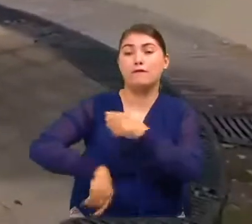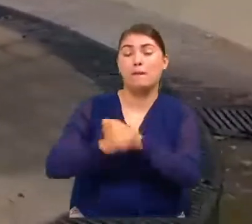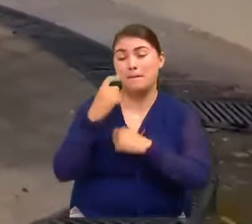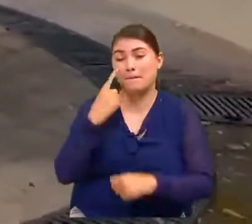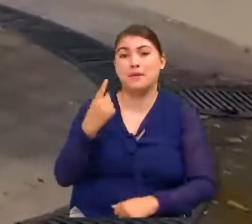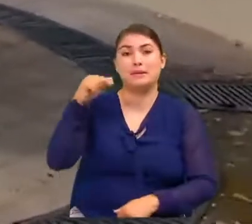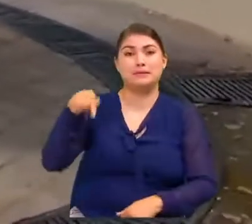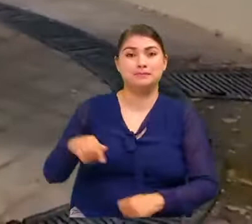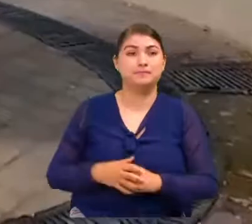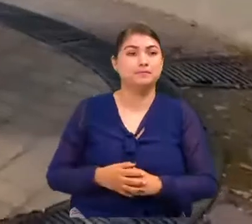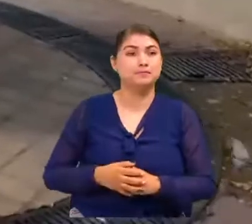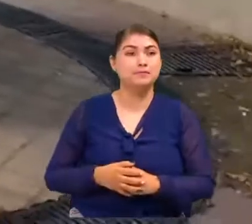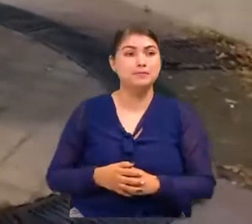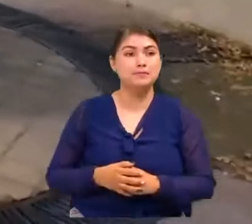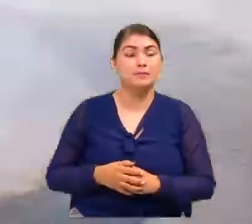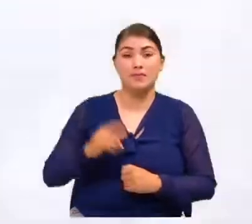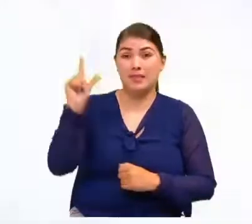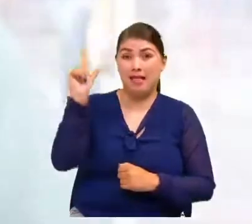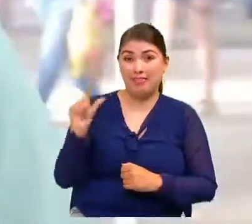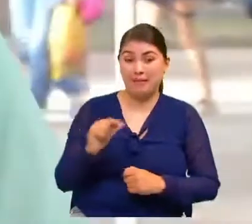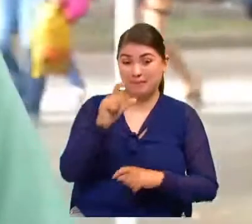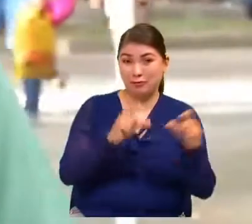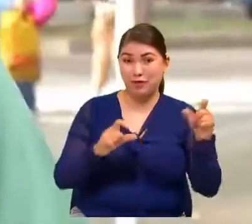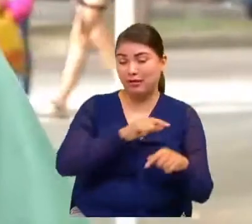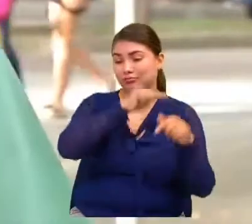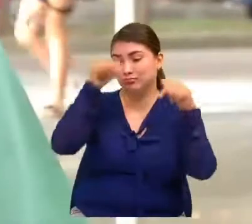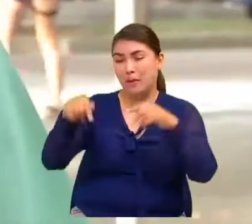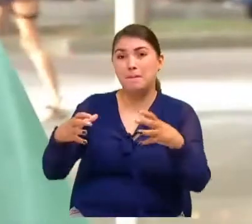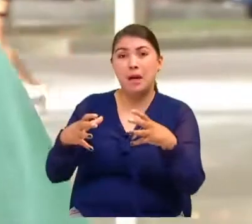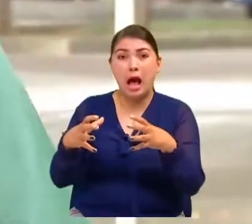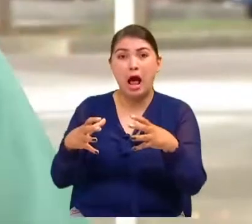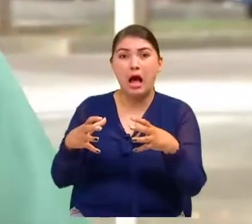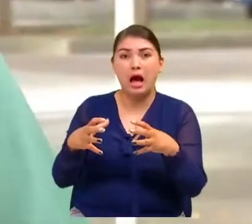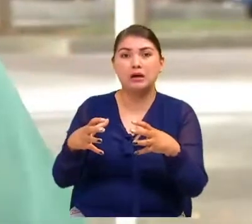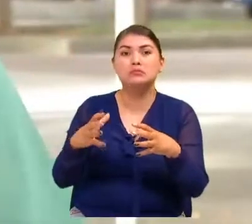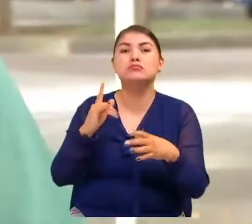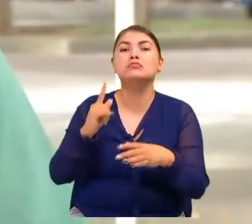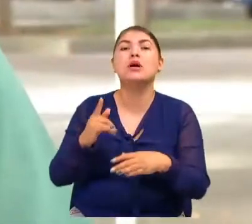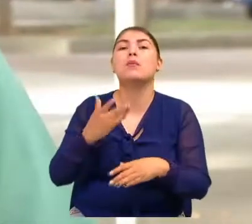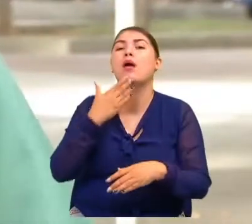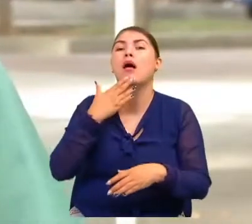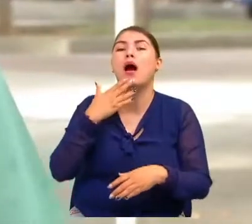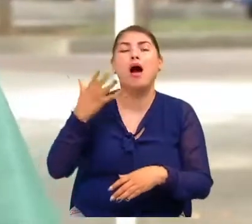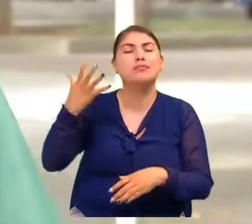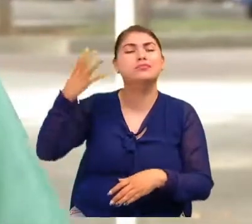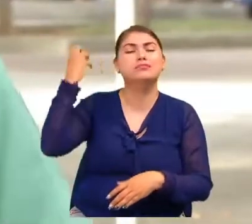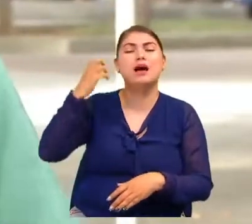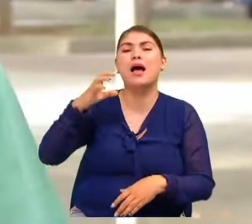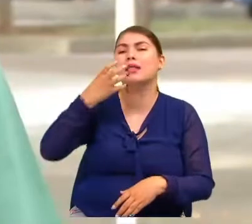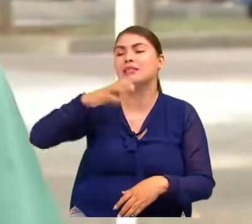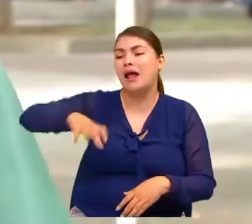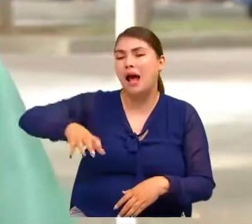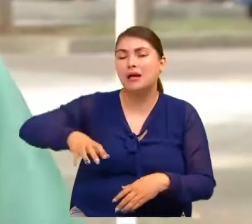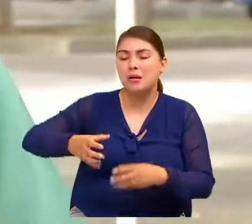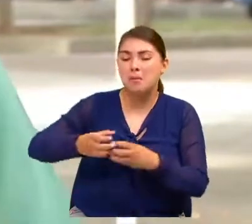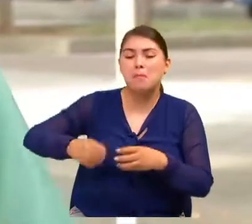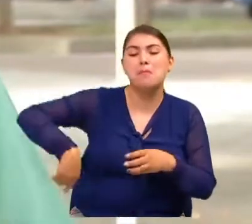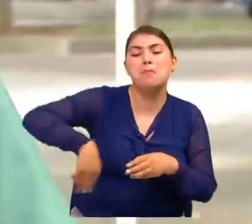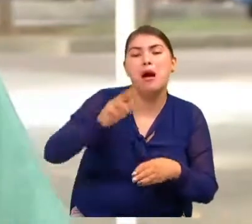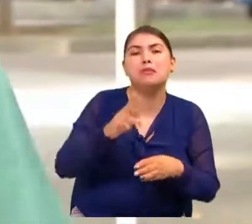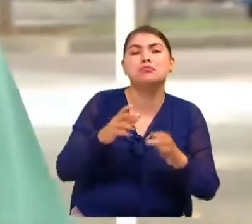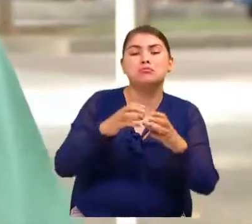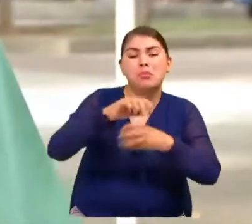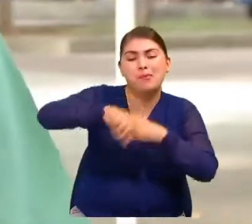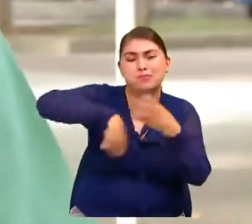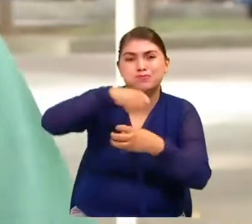italiano con un balón anteriormente aquí nos elevamos pata era una naranja una una bolita de